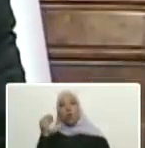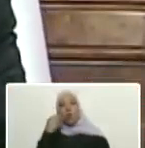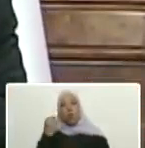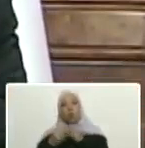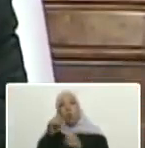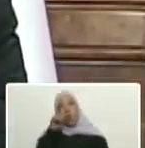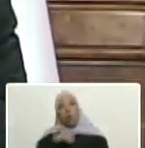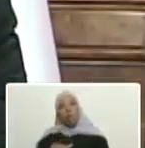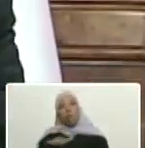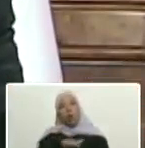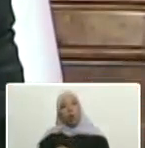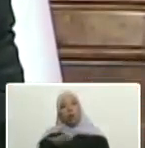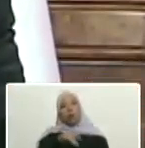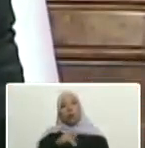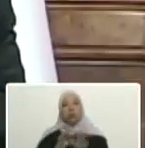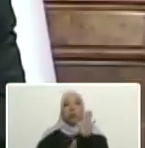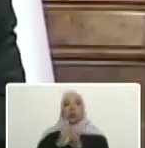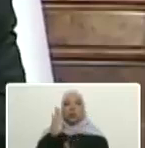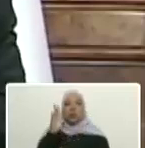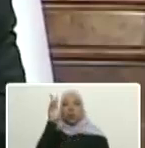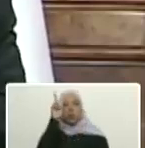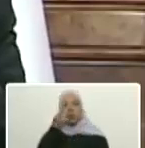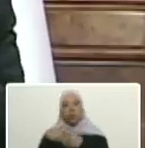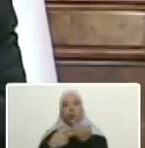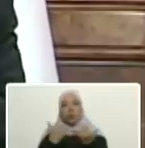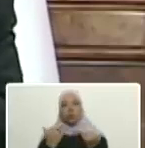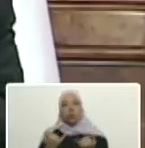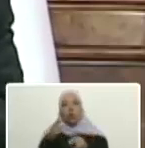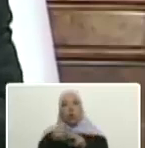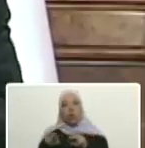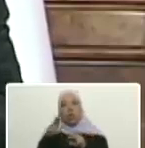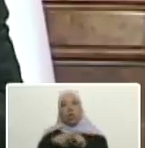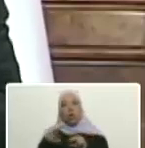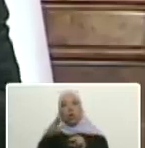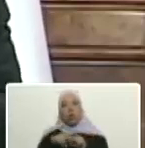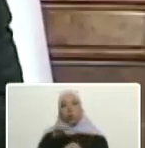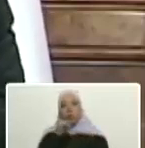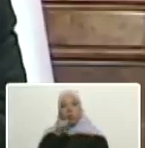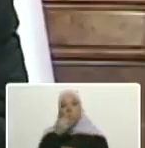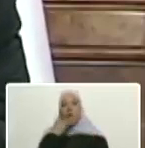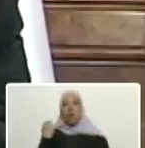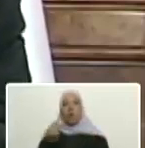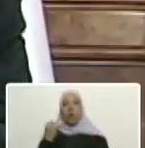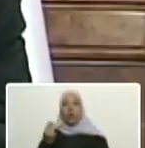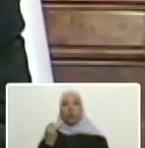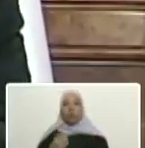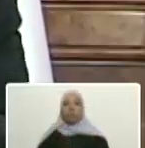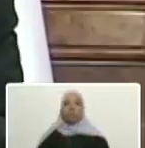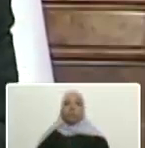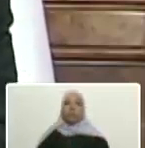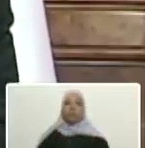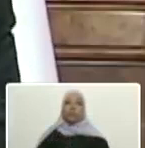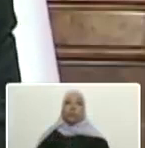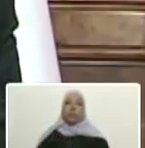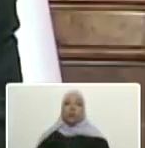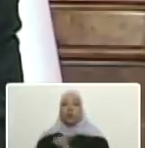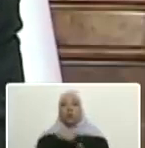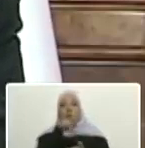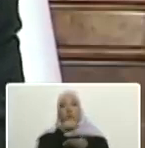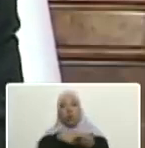pueblo saharaui desarrollan día a día para los niños, las niñas y la juventud. Hemos firmado